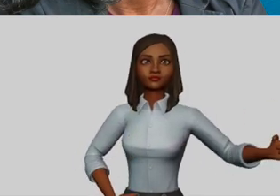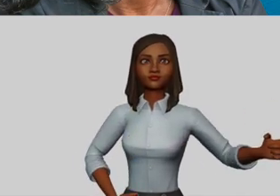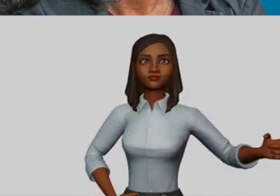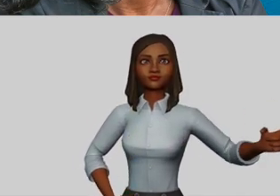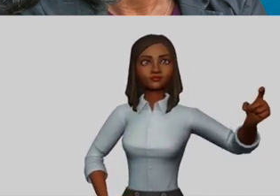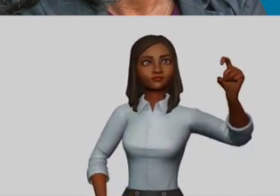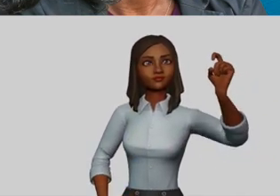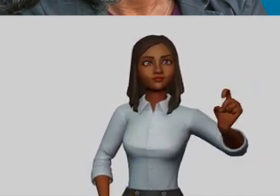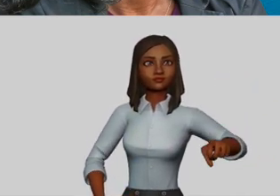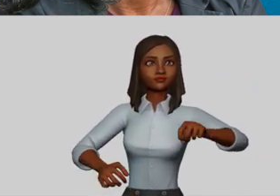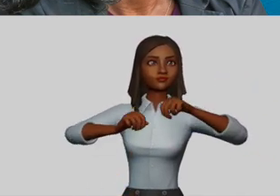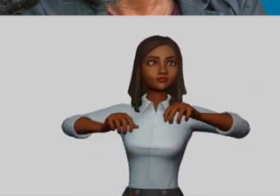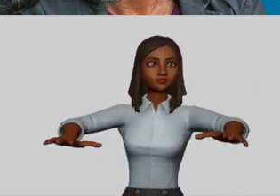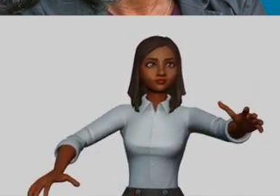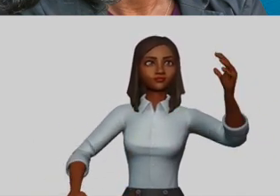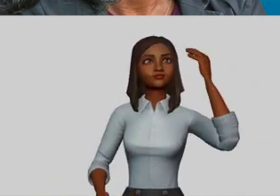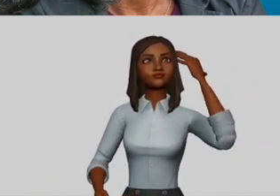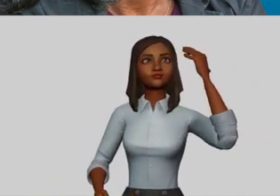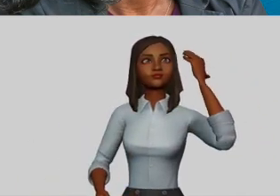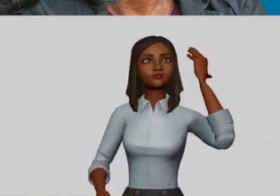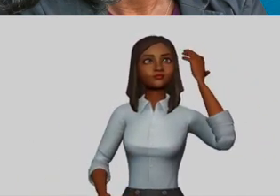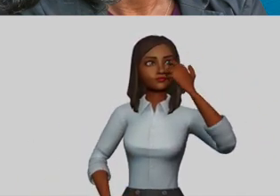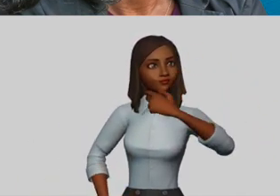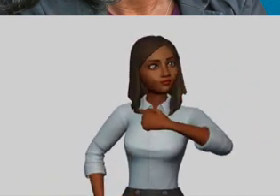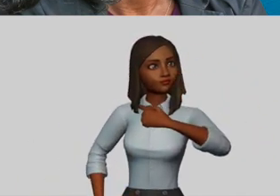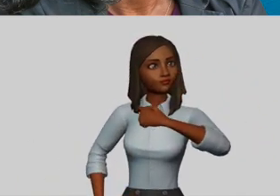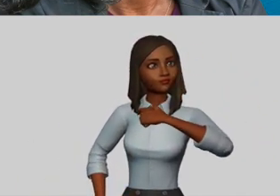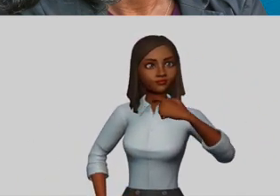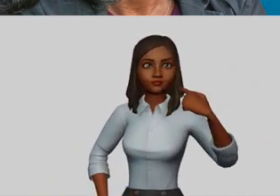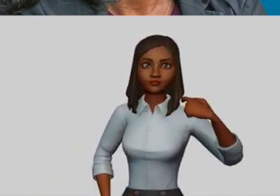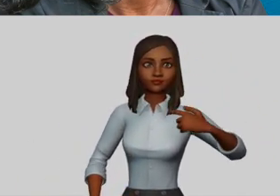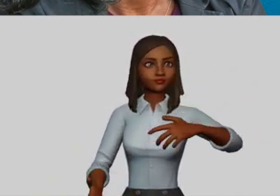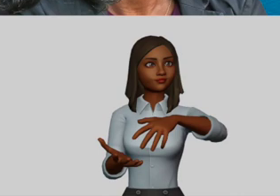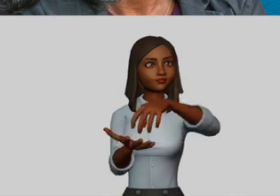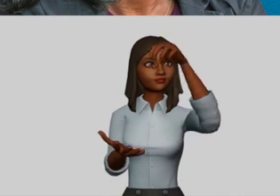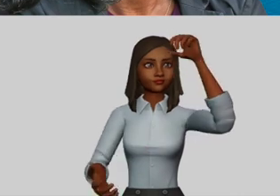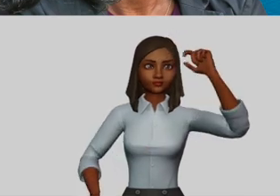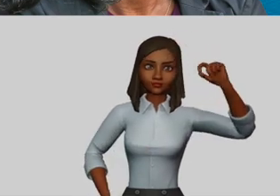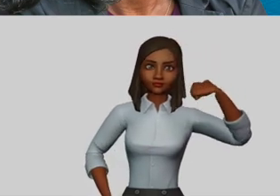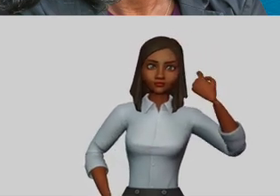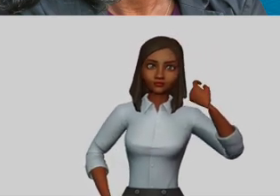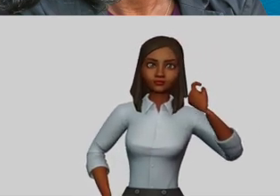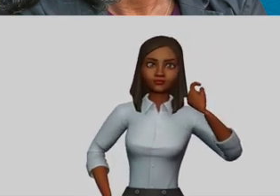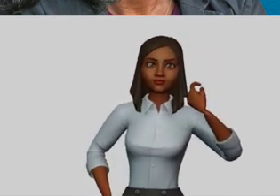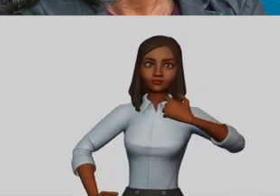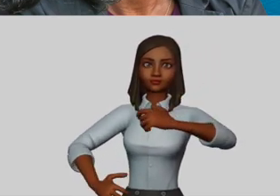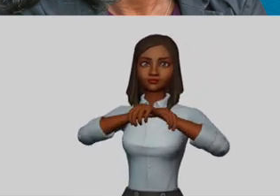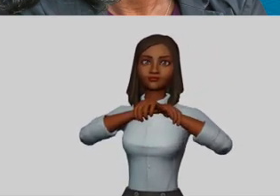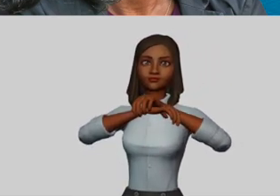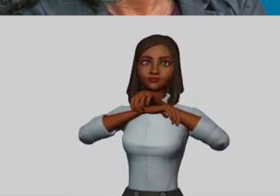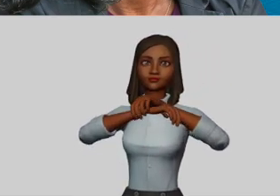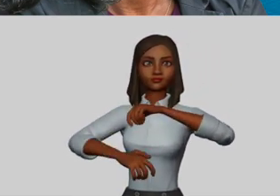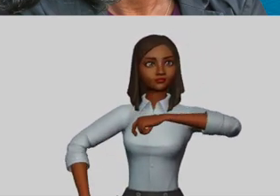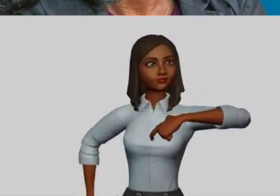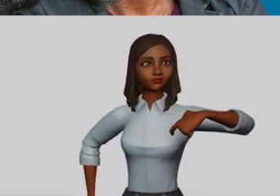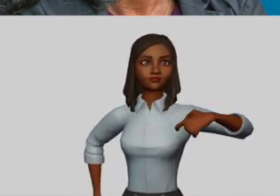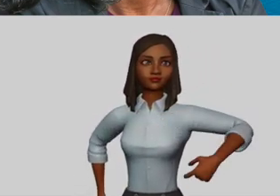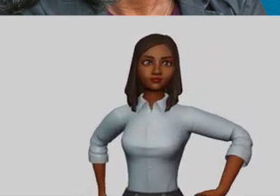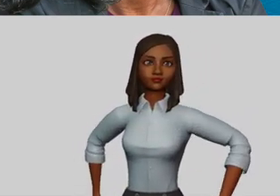que no. O sea, hay una deuda muy grande. Y quiero decir que a veces que dicen, y quiero algo